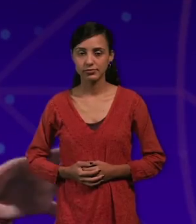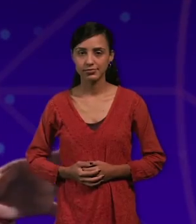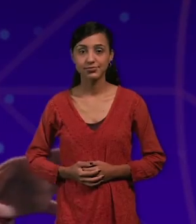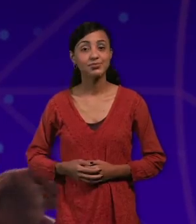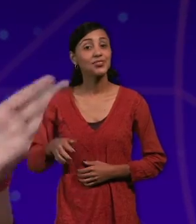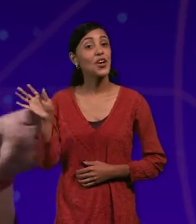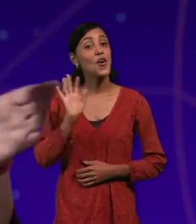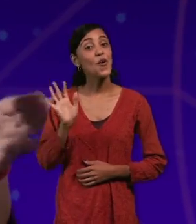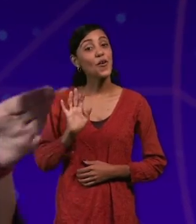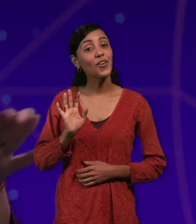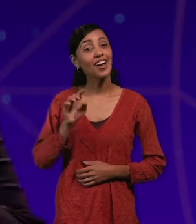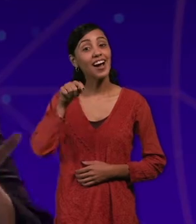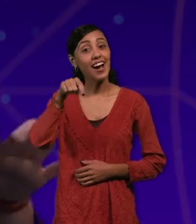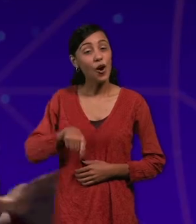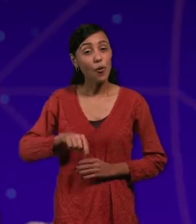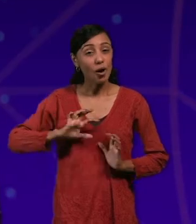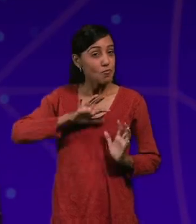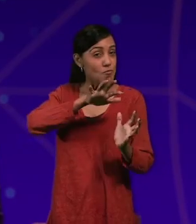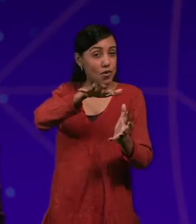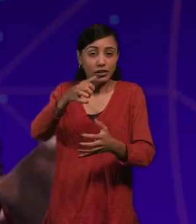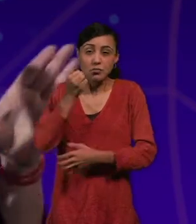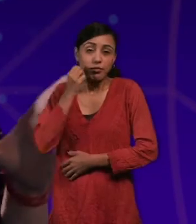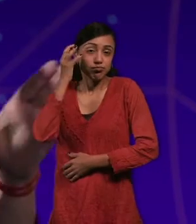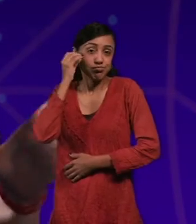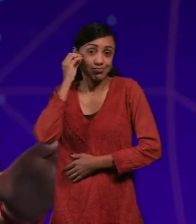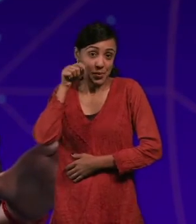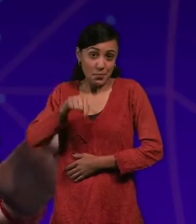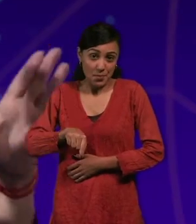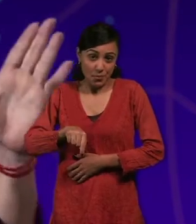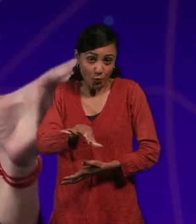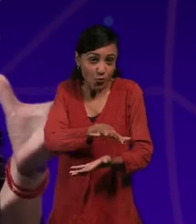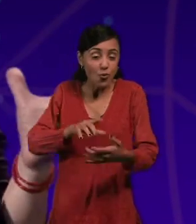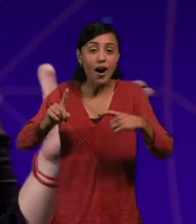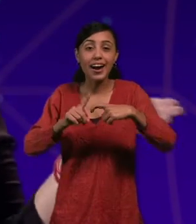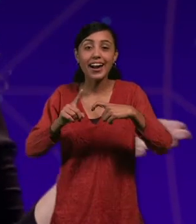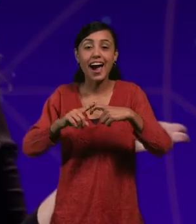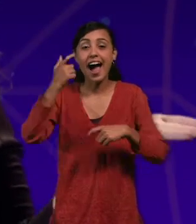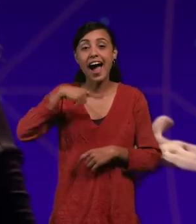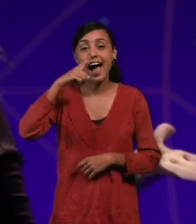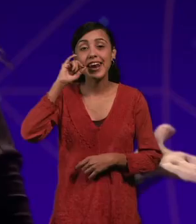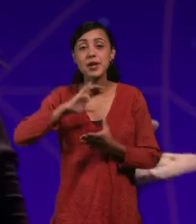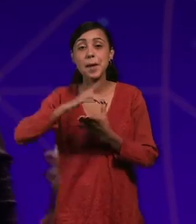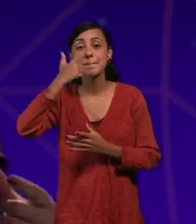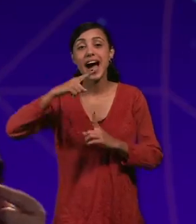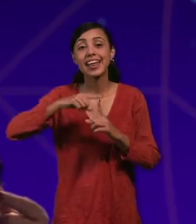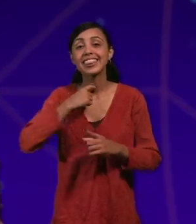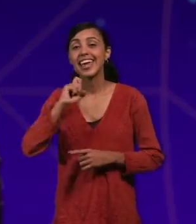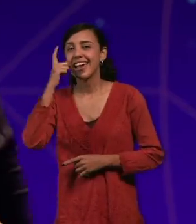Hola, y hemos llegado al planeta más creativo de la galaxia K, Animate K.